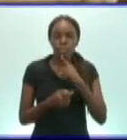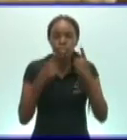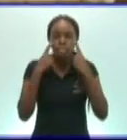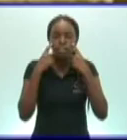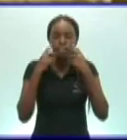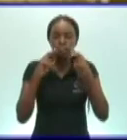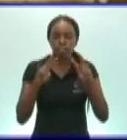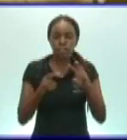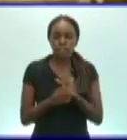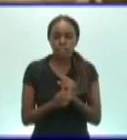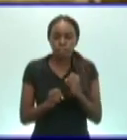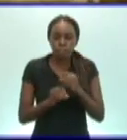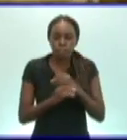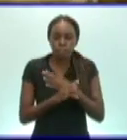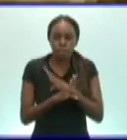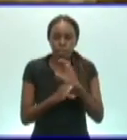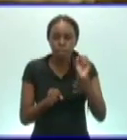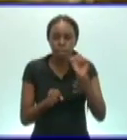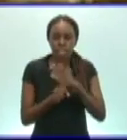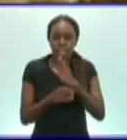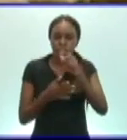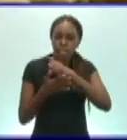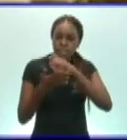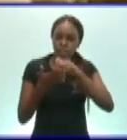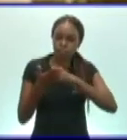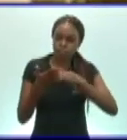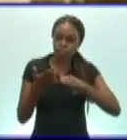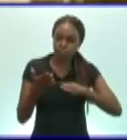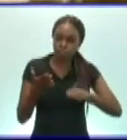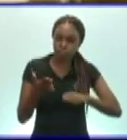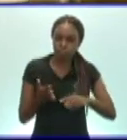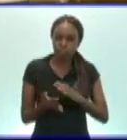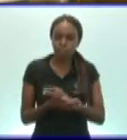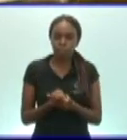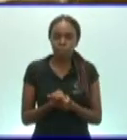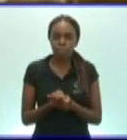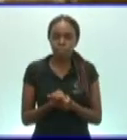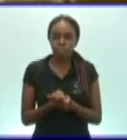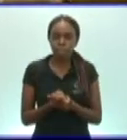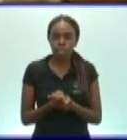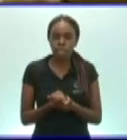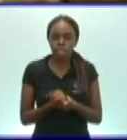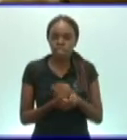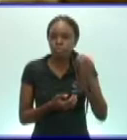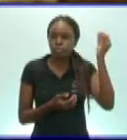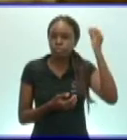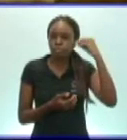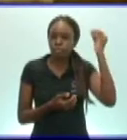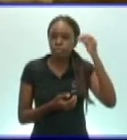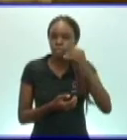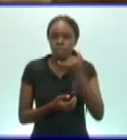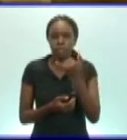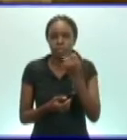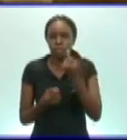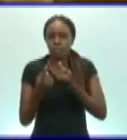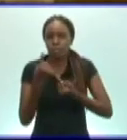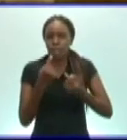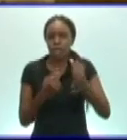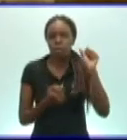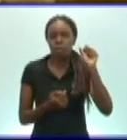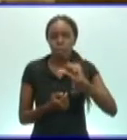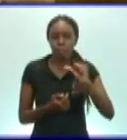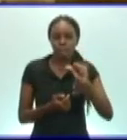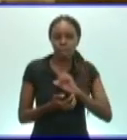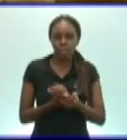mañana, comienza a escribir en su diario. Como presintiendo una desgracia cercana, Céspedes